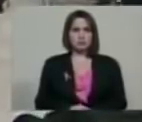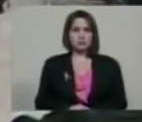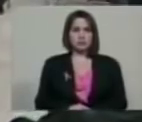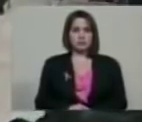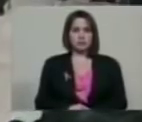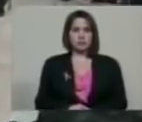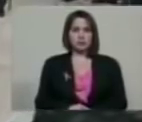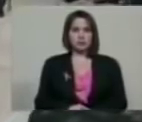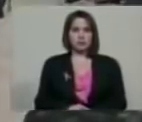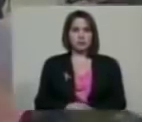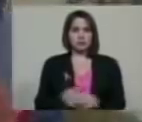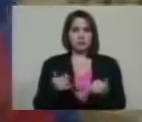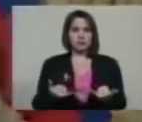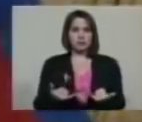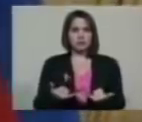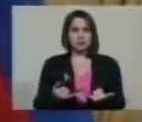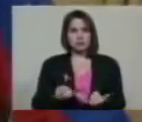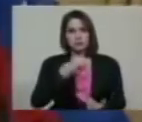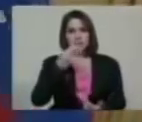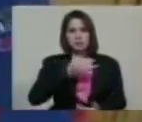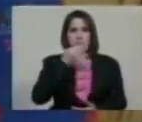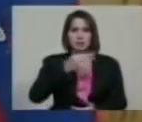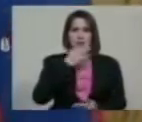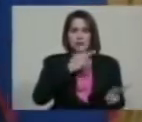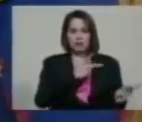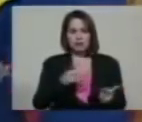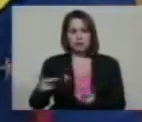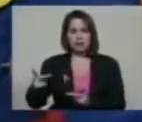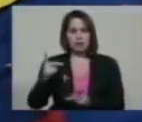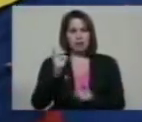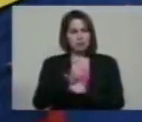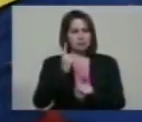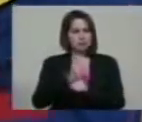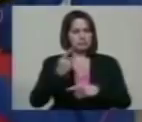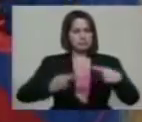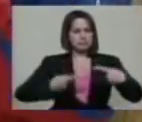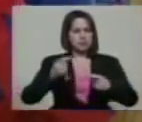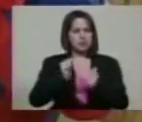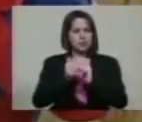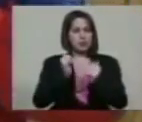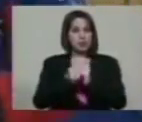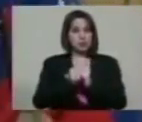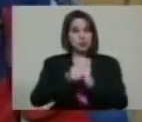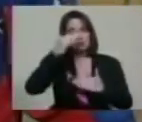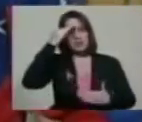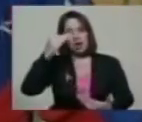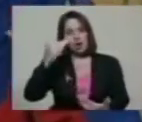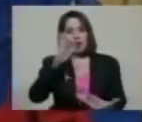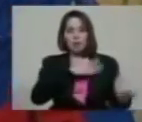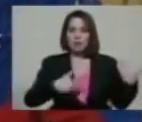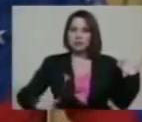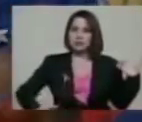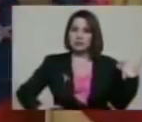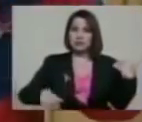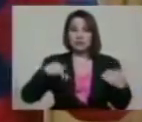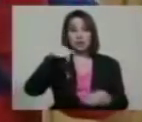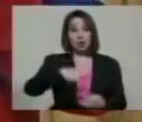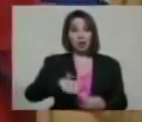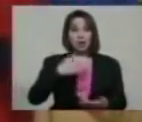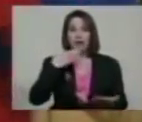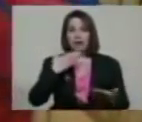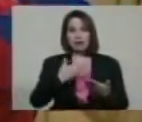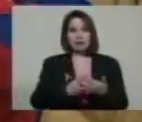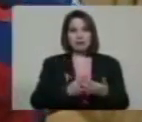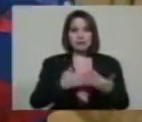Sí, buenas tardes. Bienvenidos, atletas, bienvenidos. Presidente, saludarlo. Agradecerle que hoy reciba